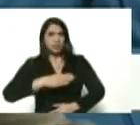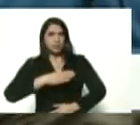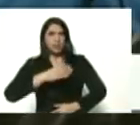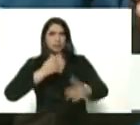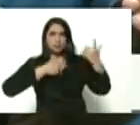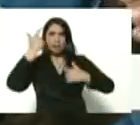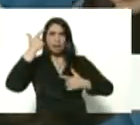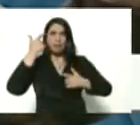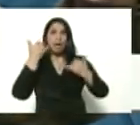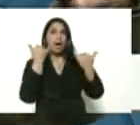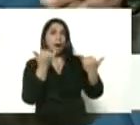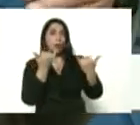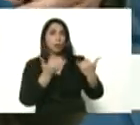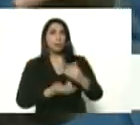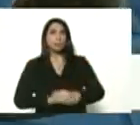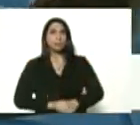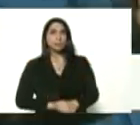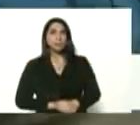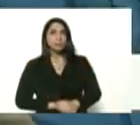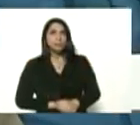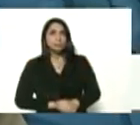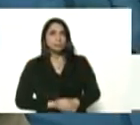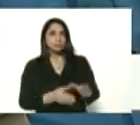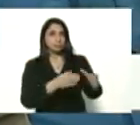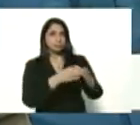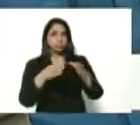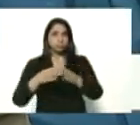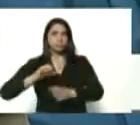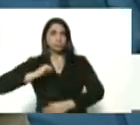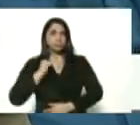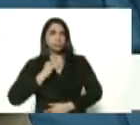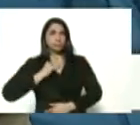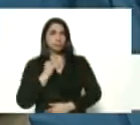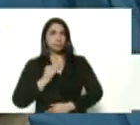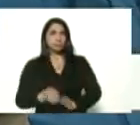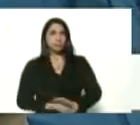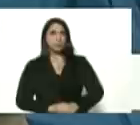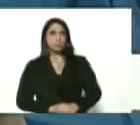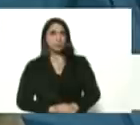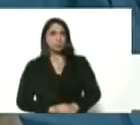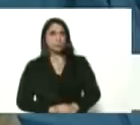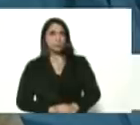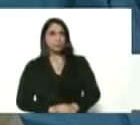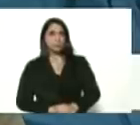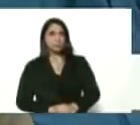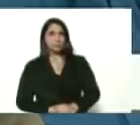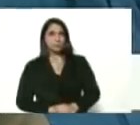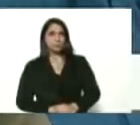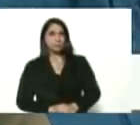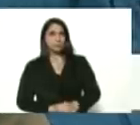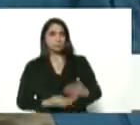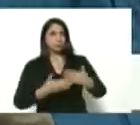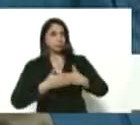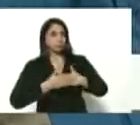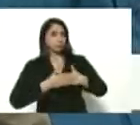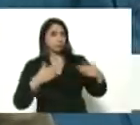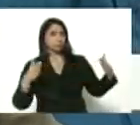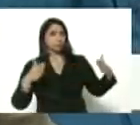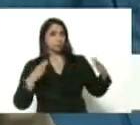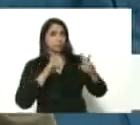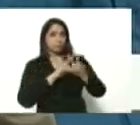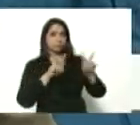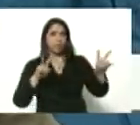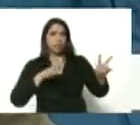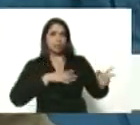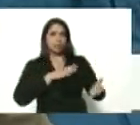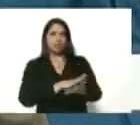Hugo Chávez, ahora con el componente policial, que garantizan la paz y